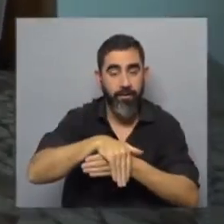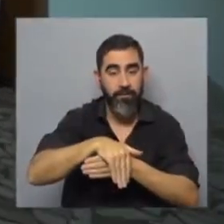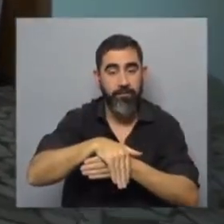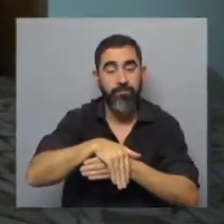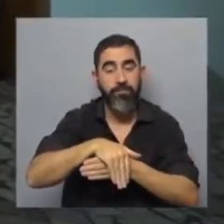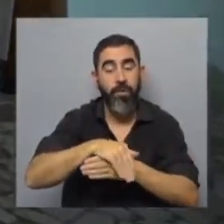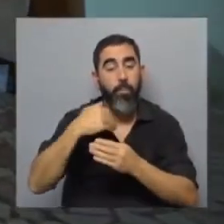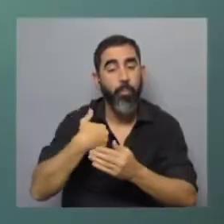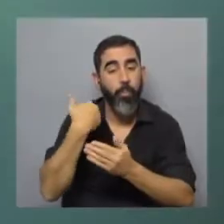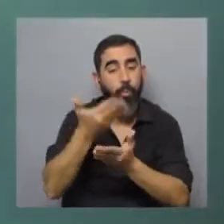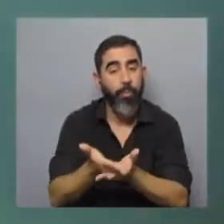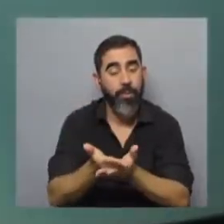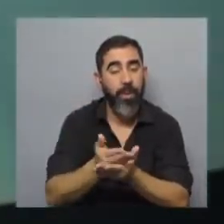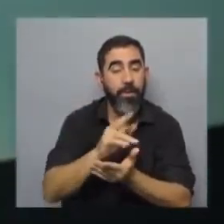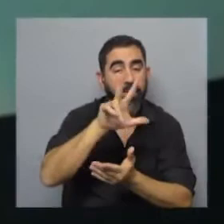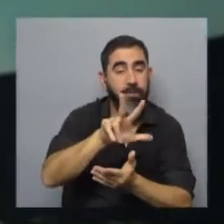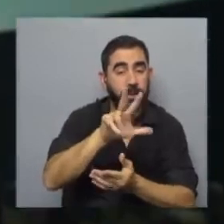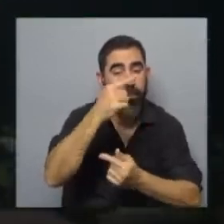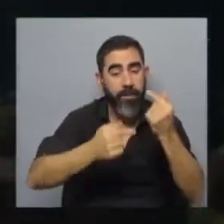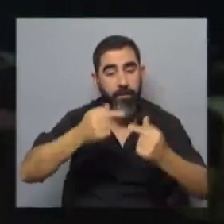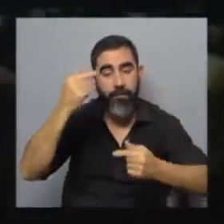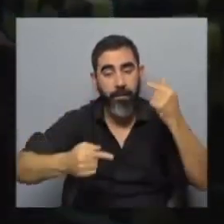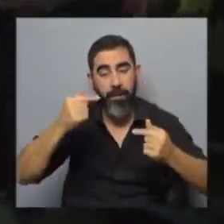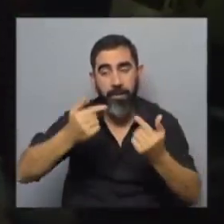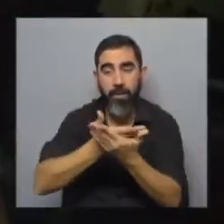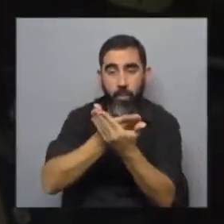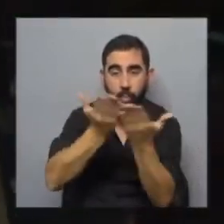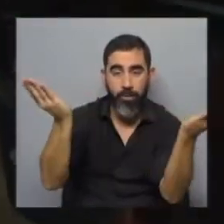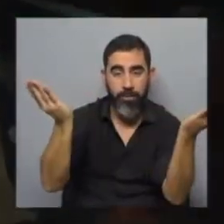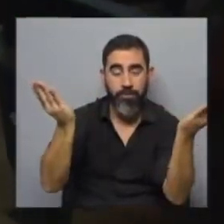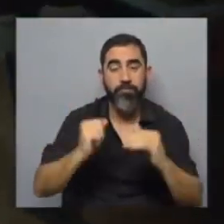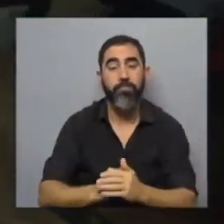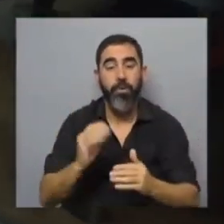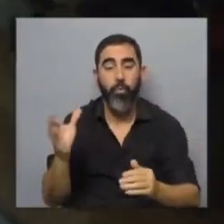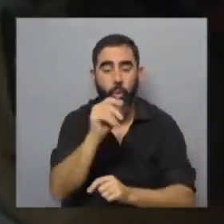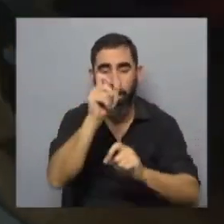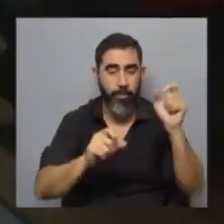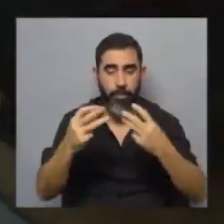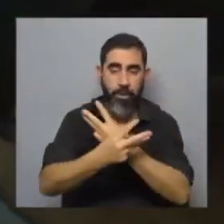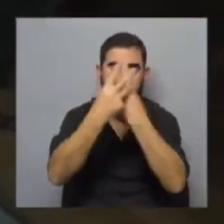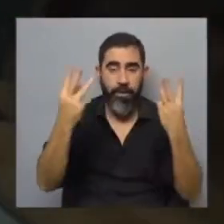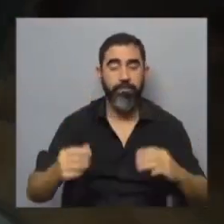una propuesta de 3 shows diferentes para todo público.